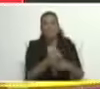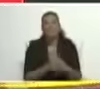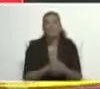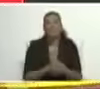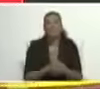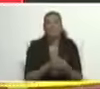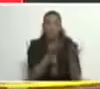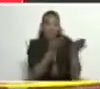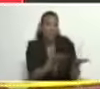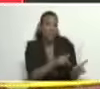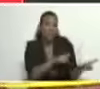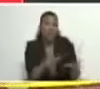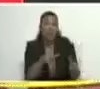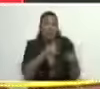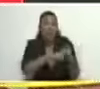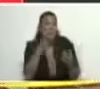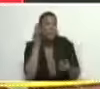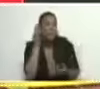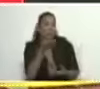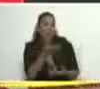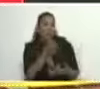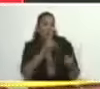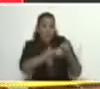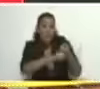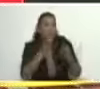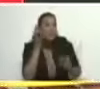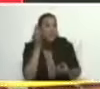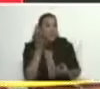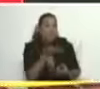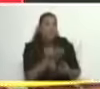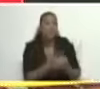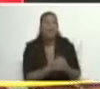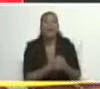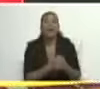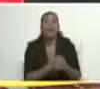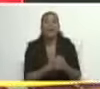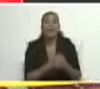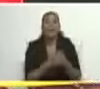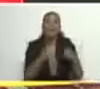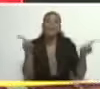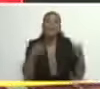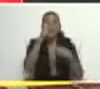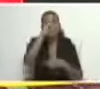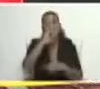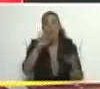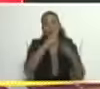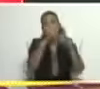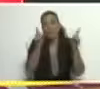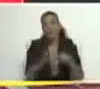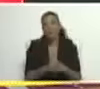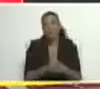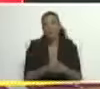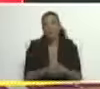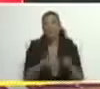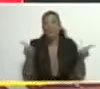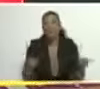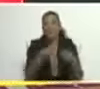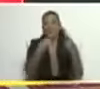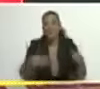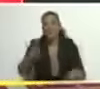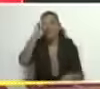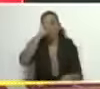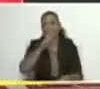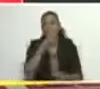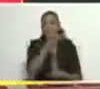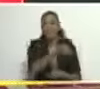Está aquí presente la esposa. ¿Ah? Happy birthday to you. Happy